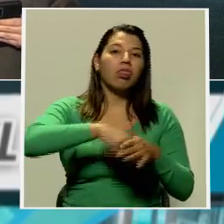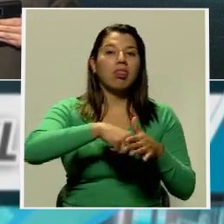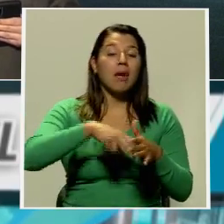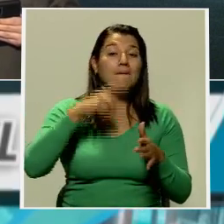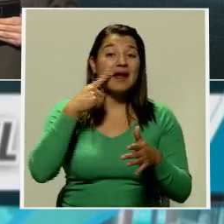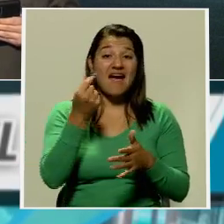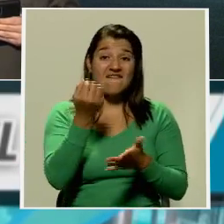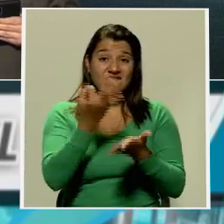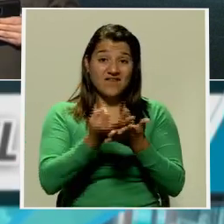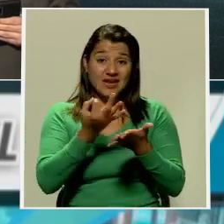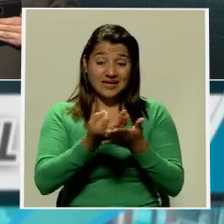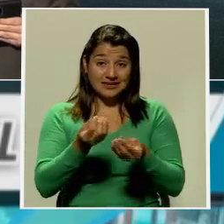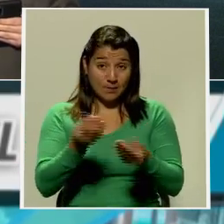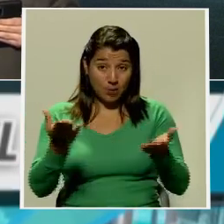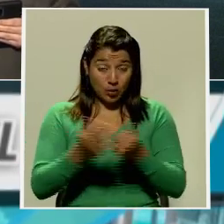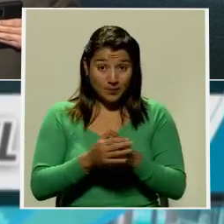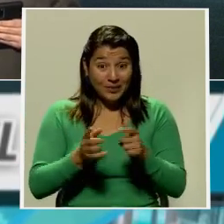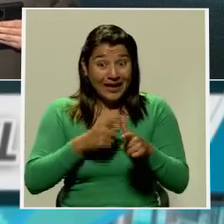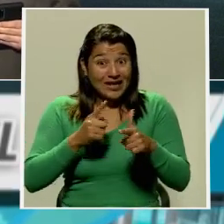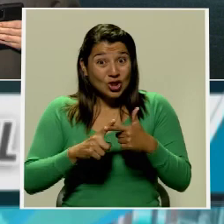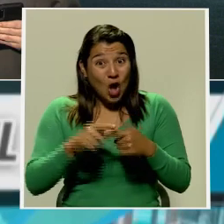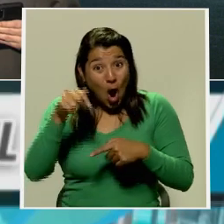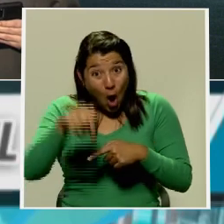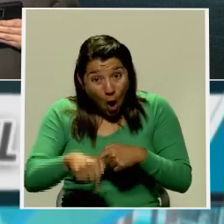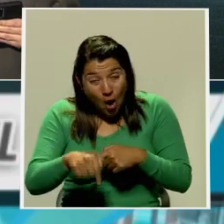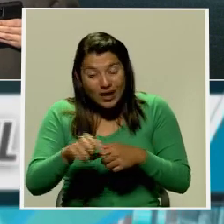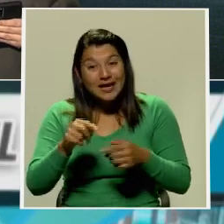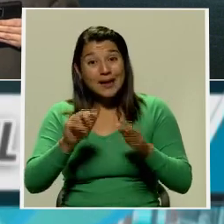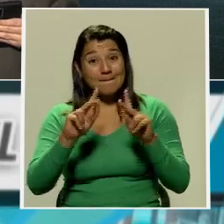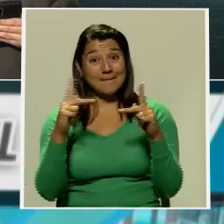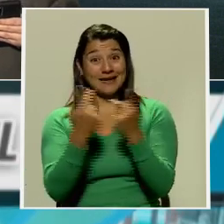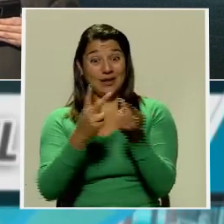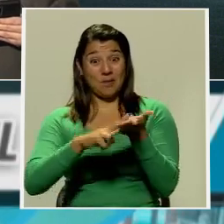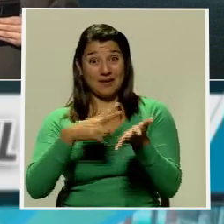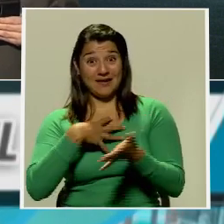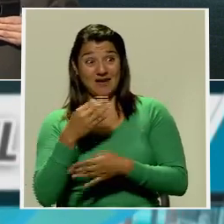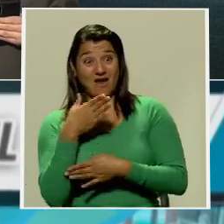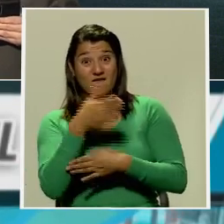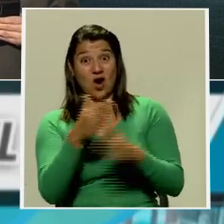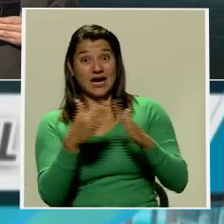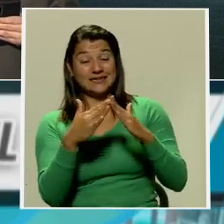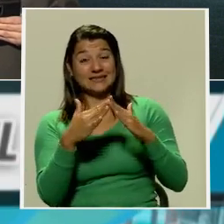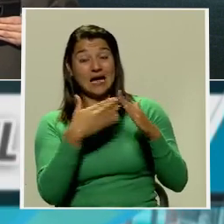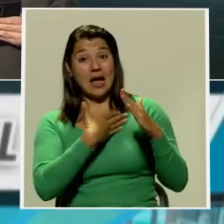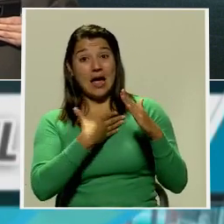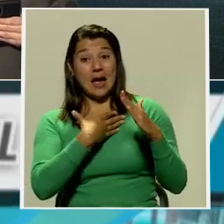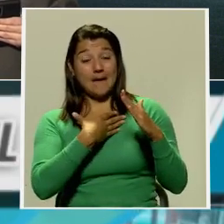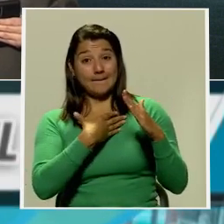Entonces, que hoy Liberación haya llegado a Casa Presidencial es todo un síntoma.